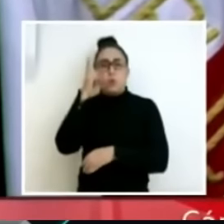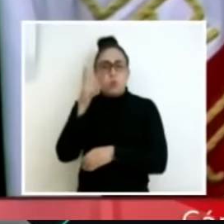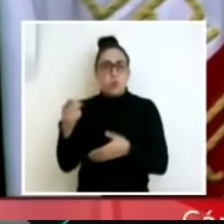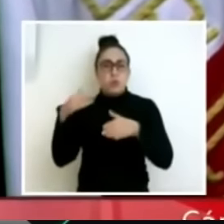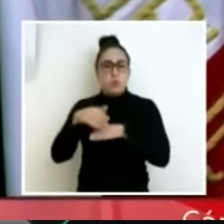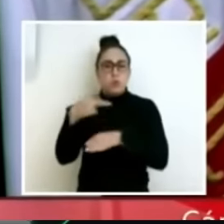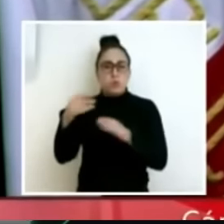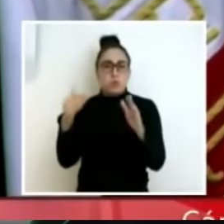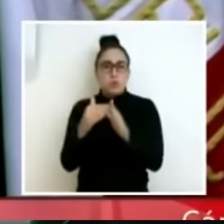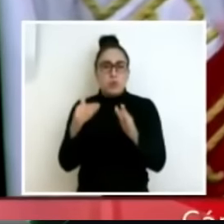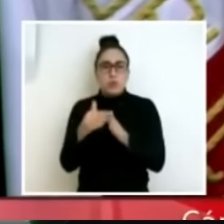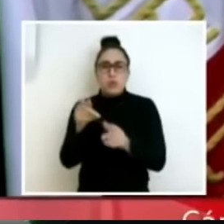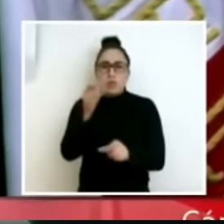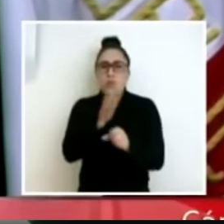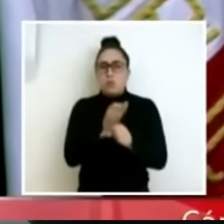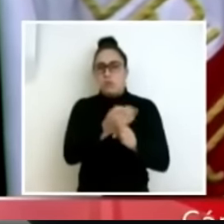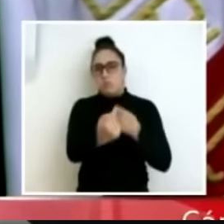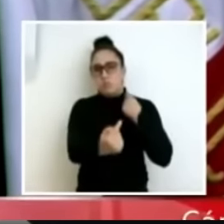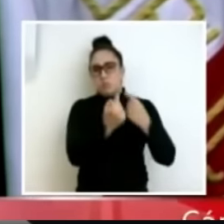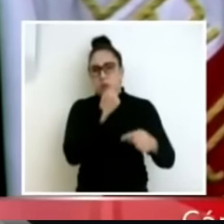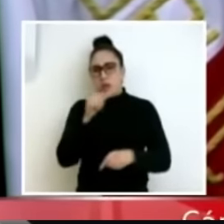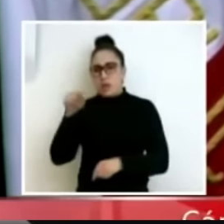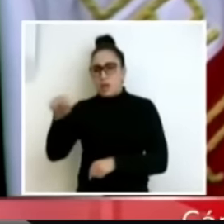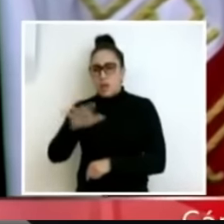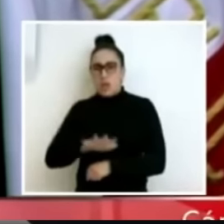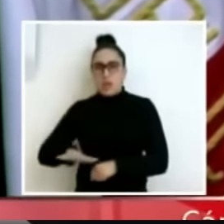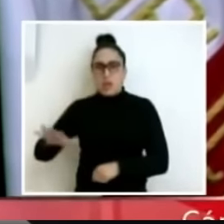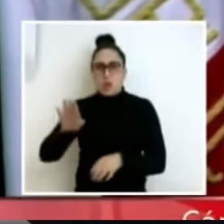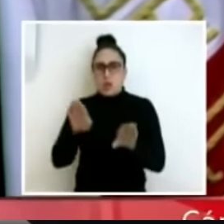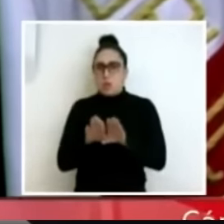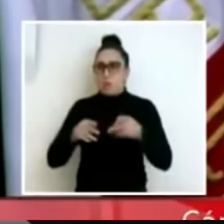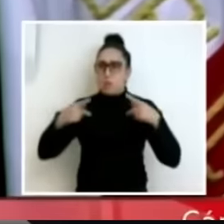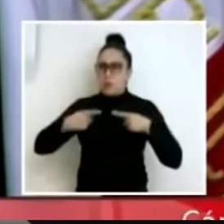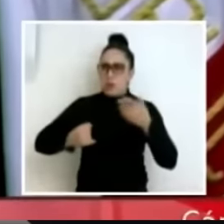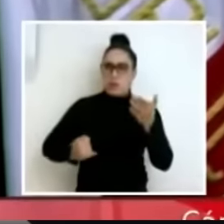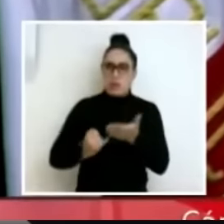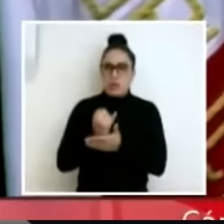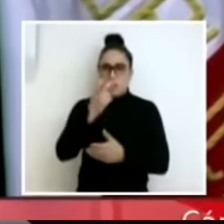esa idea que el pueblo pudiera decidir al respecto?